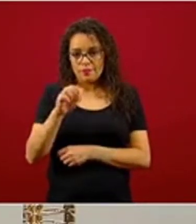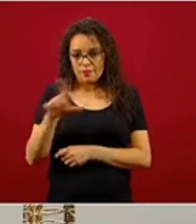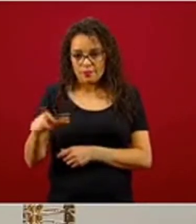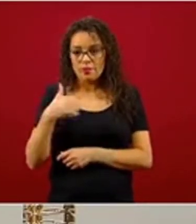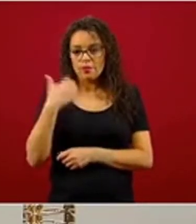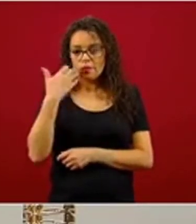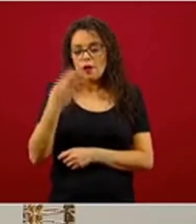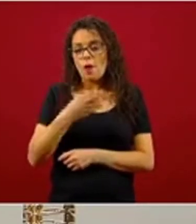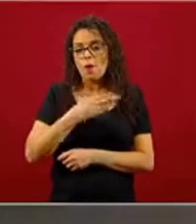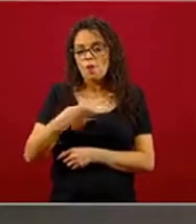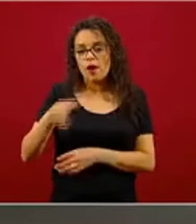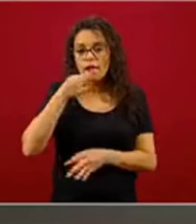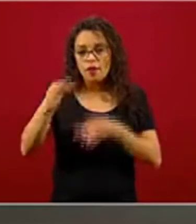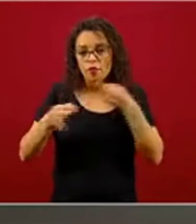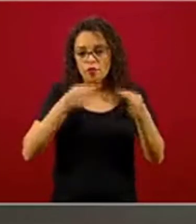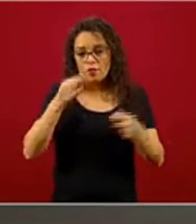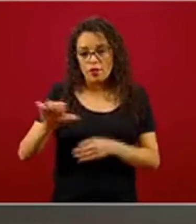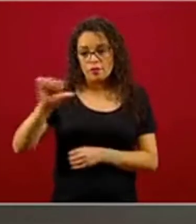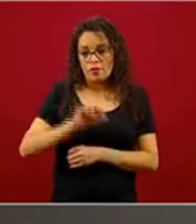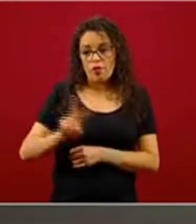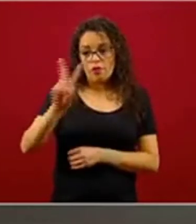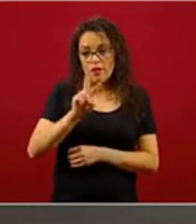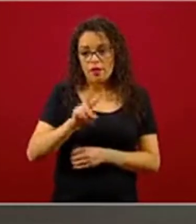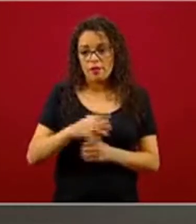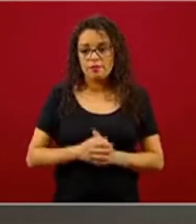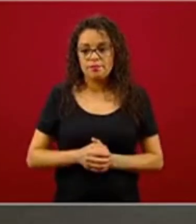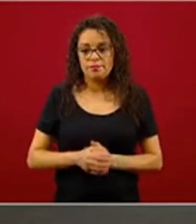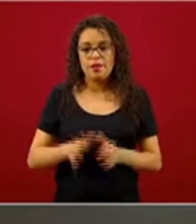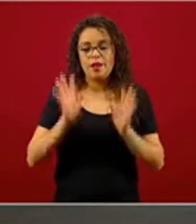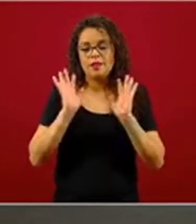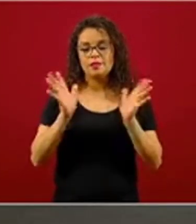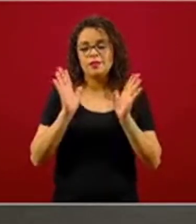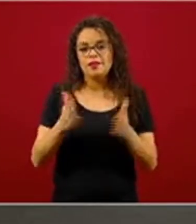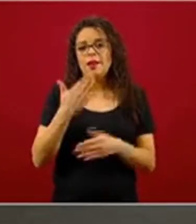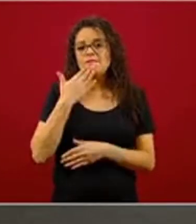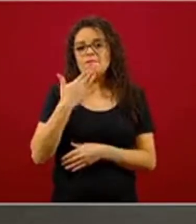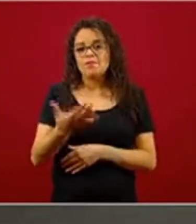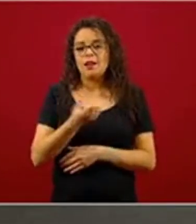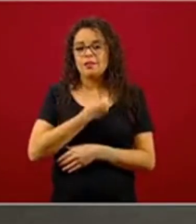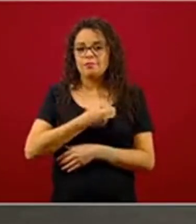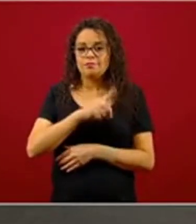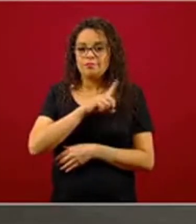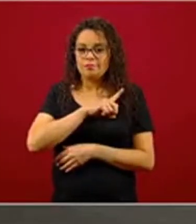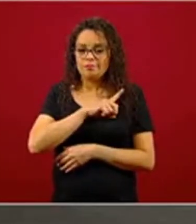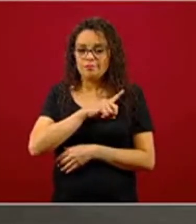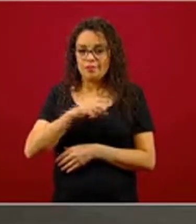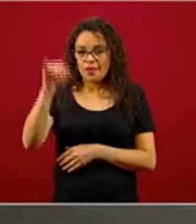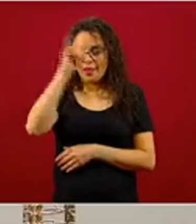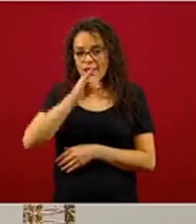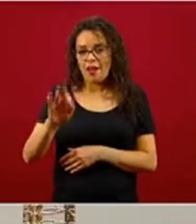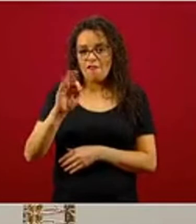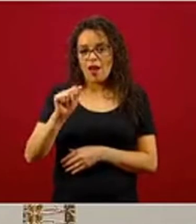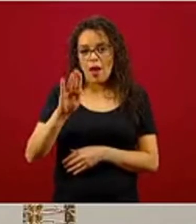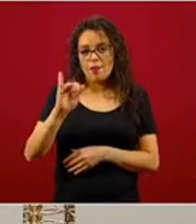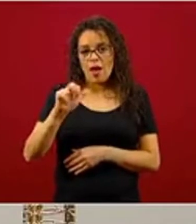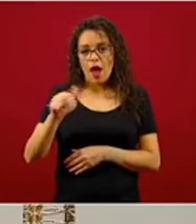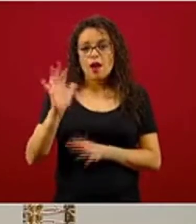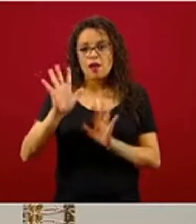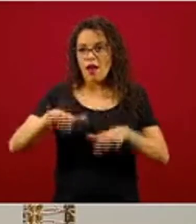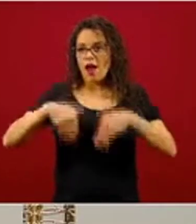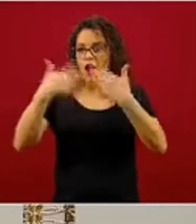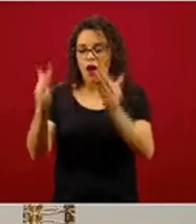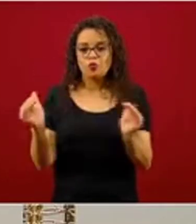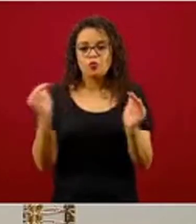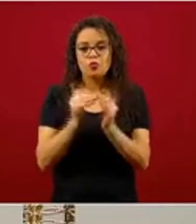quiero compartir. Hoy fue egresada la jefa Fabiana, está ya en su hogar, le mandamos todo nuestro